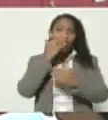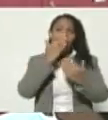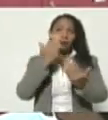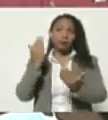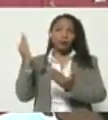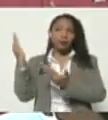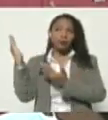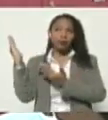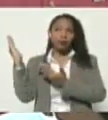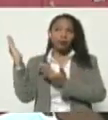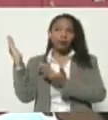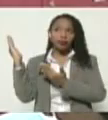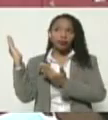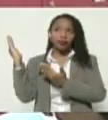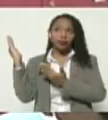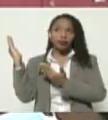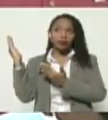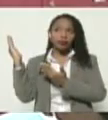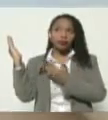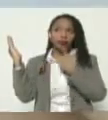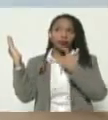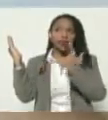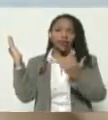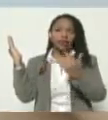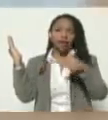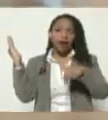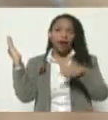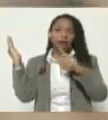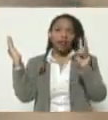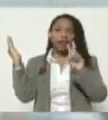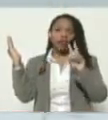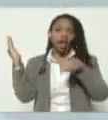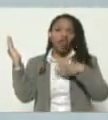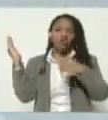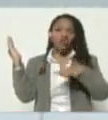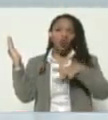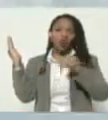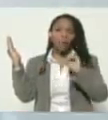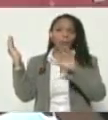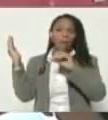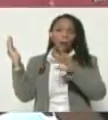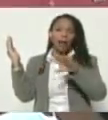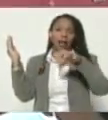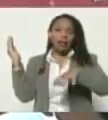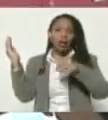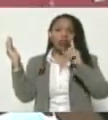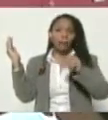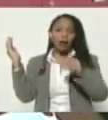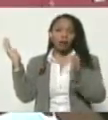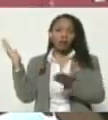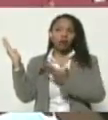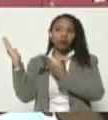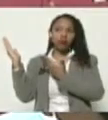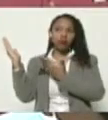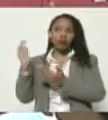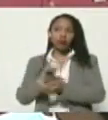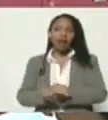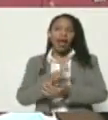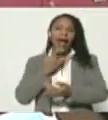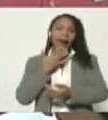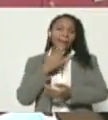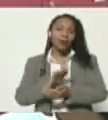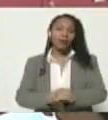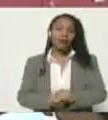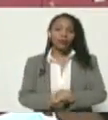este mismo mapa que está acá, que nos indica en Venezuela dónde se está transmitiendo y en el estado también igual, dónde se está transmitiendo. Por ejemplo, qué sé yo,